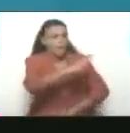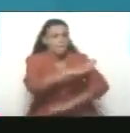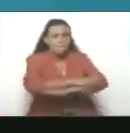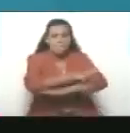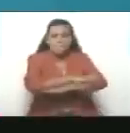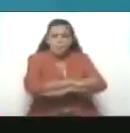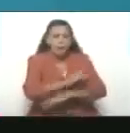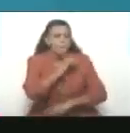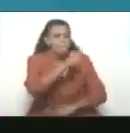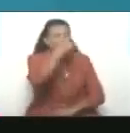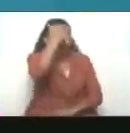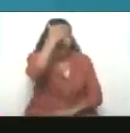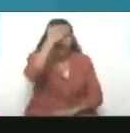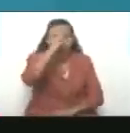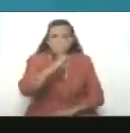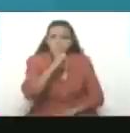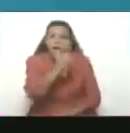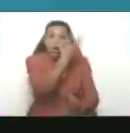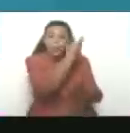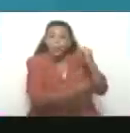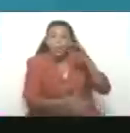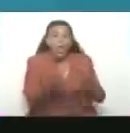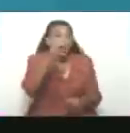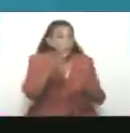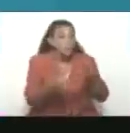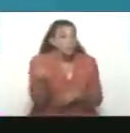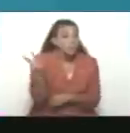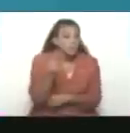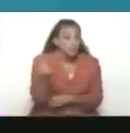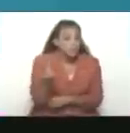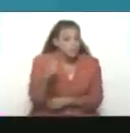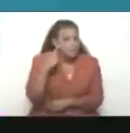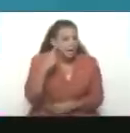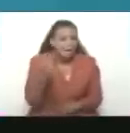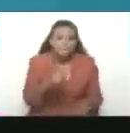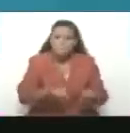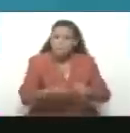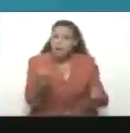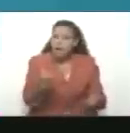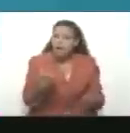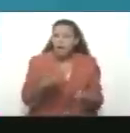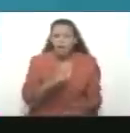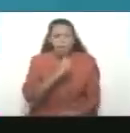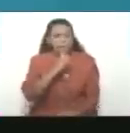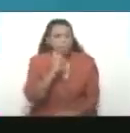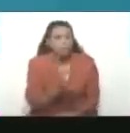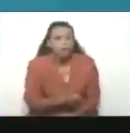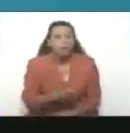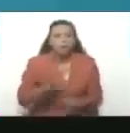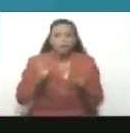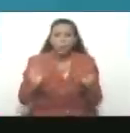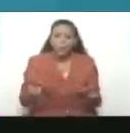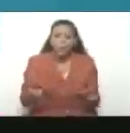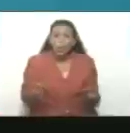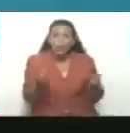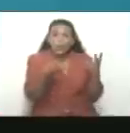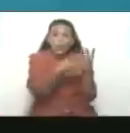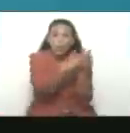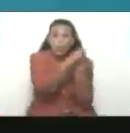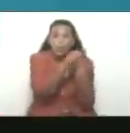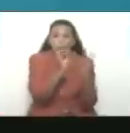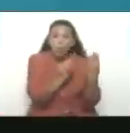perverso prófugos de la justicia venezolana que tanto daño le han hecho a Venezuela ese cuarteto está